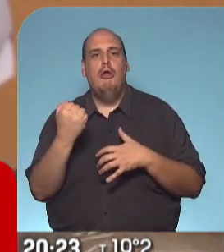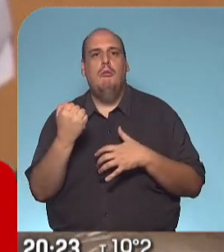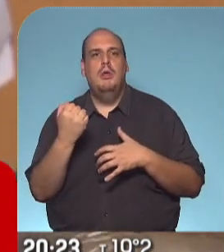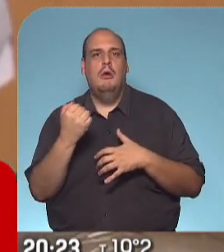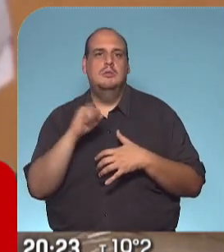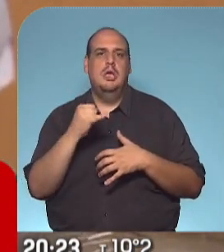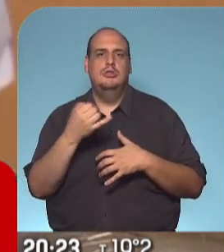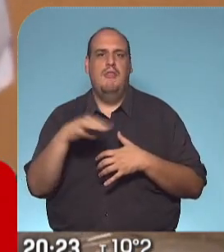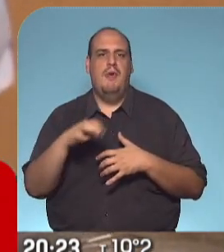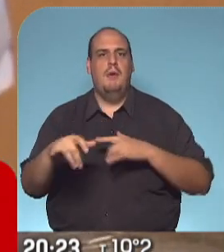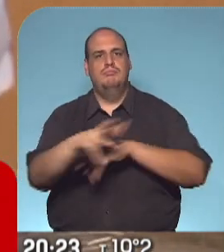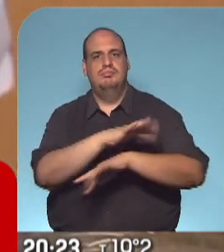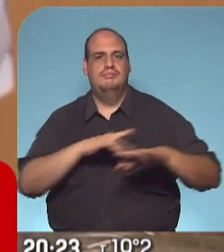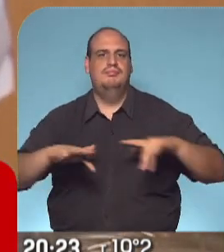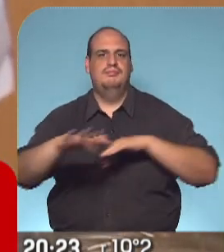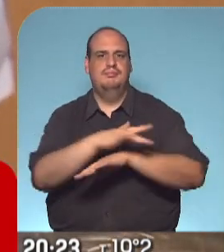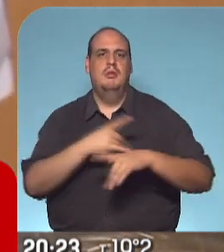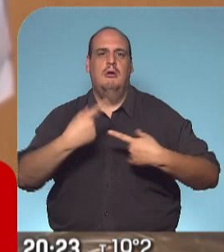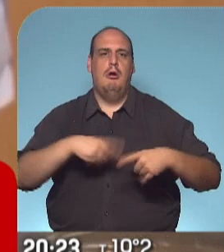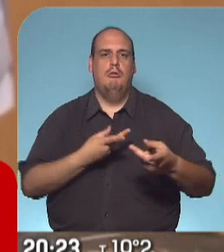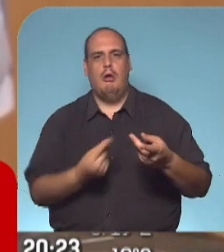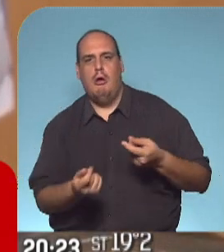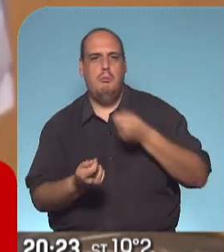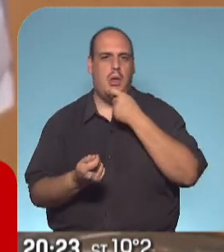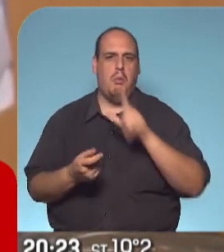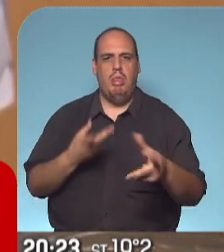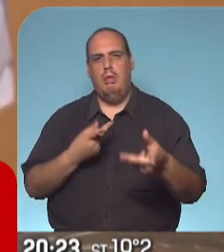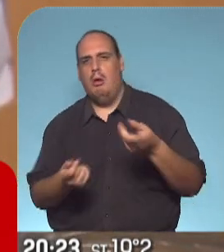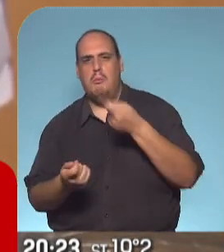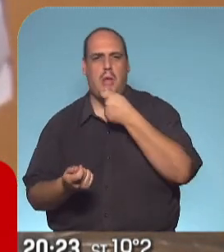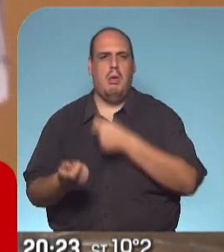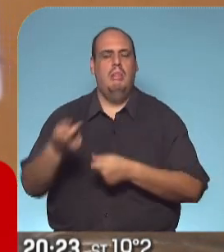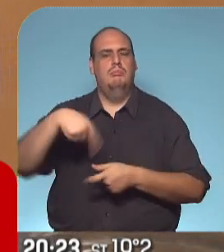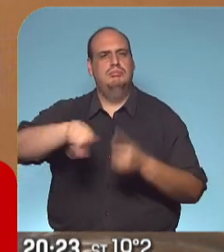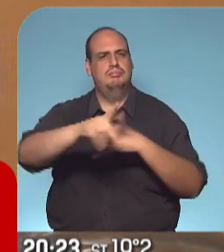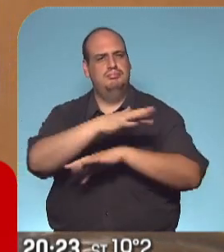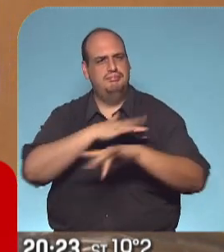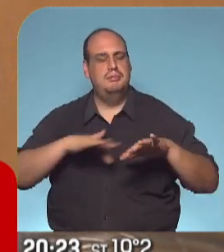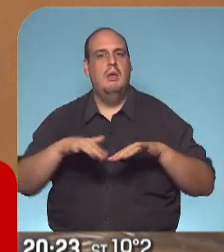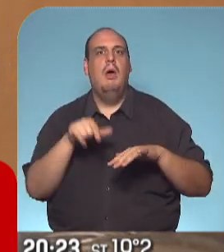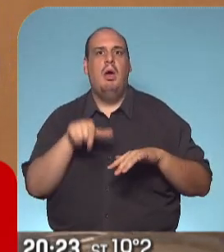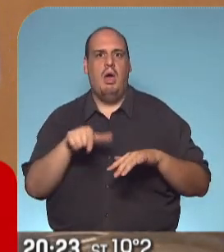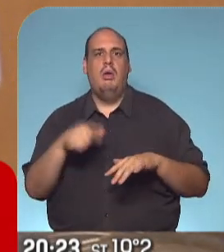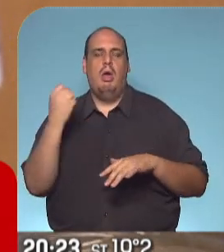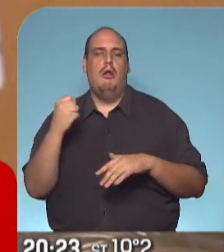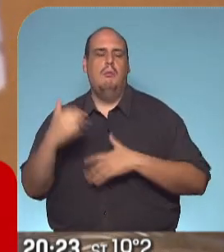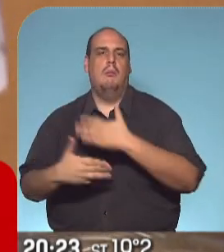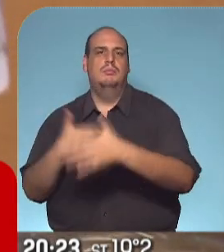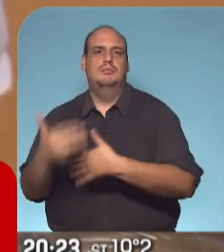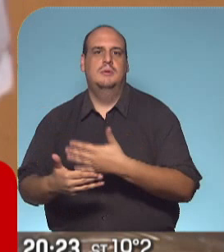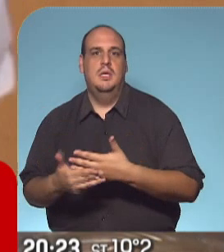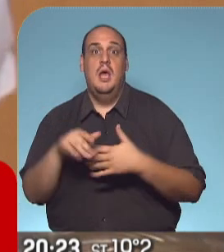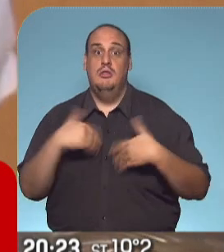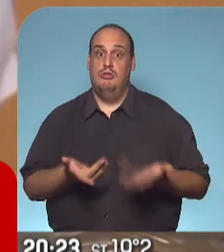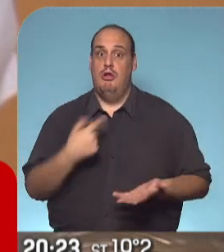circulación de gente, circulación de bienes. Es por eso que tomamos medidas económicas para atacar las consecuencias